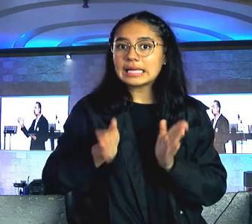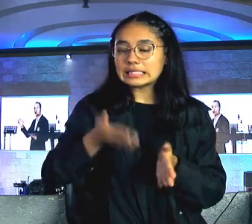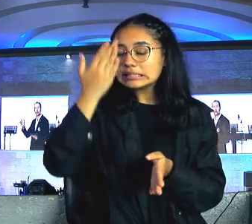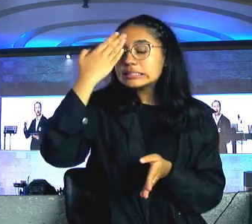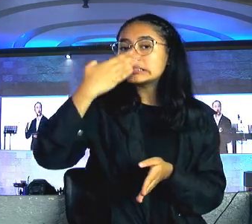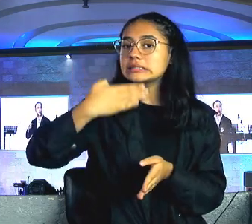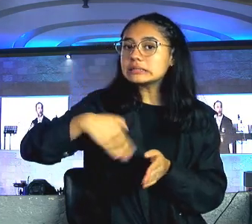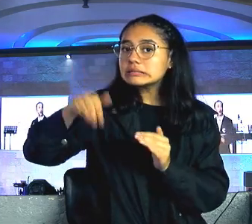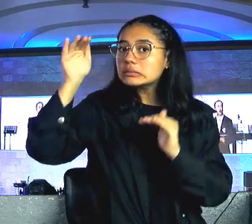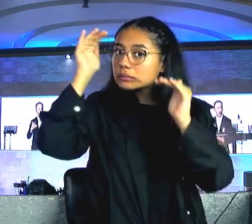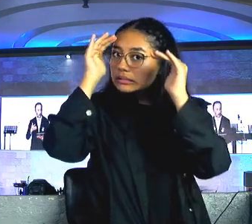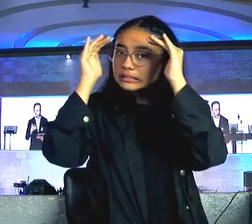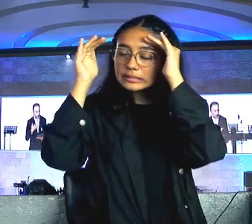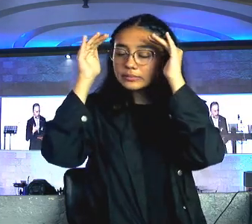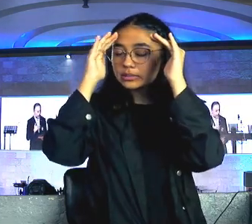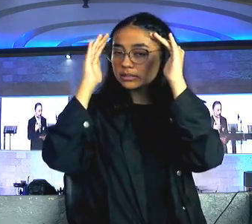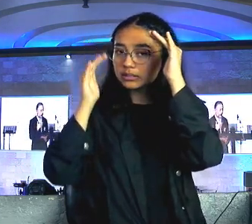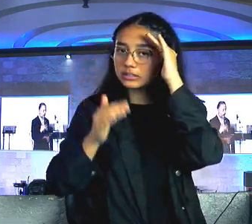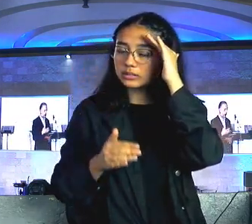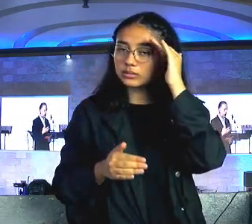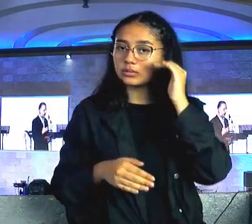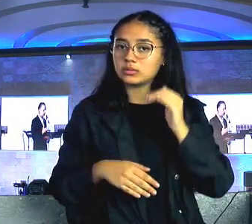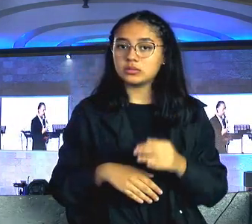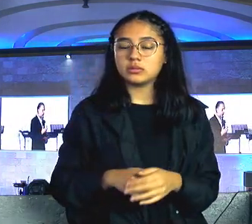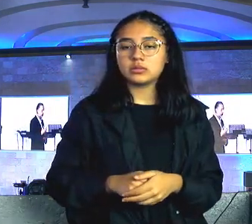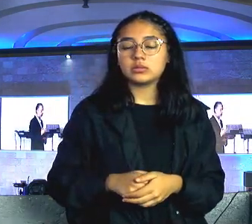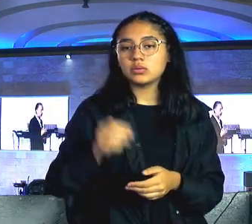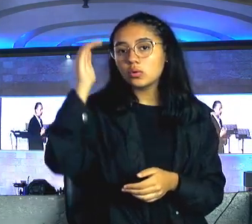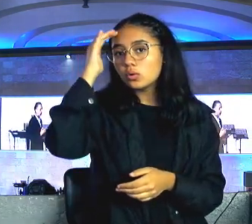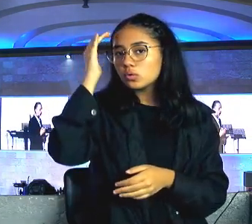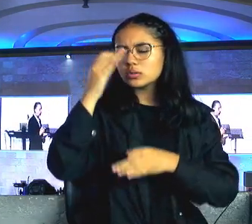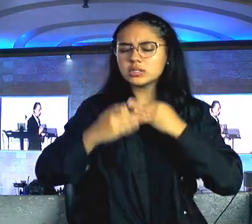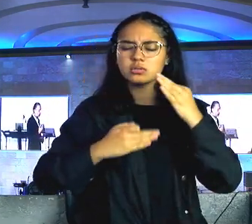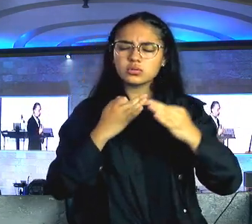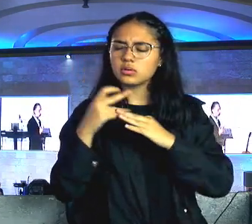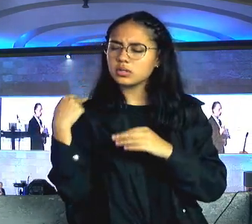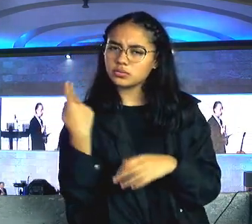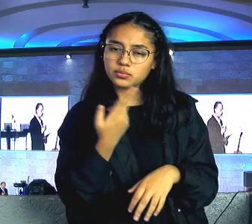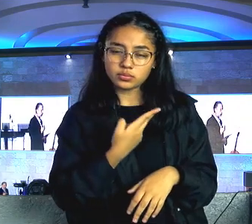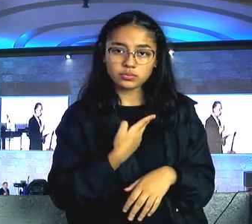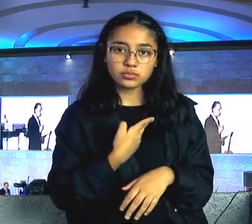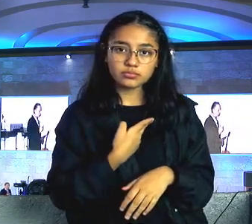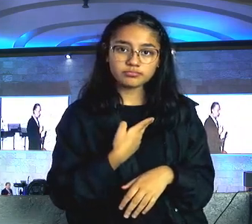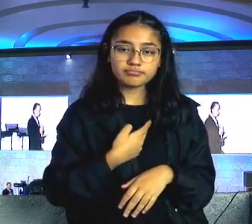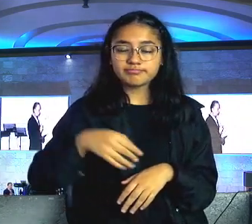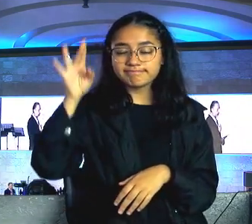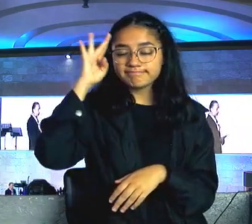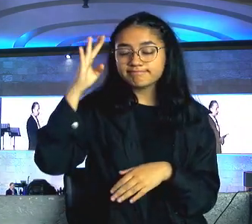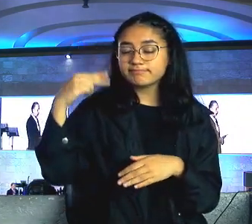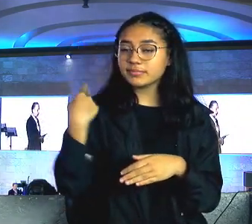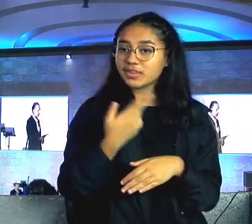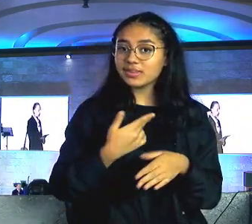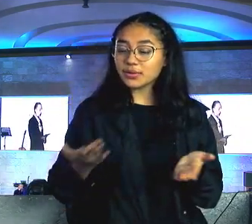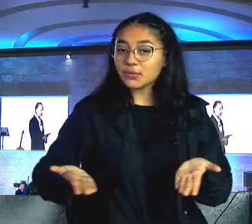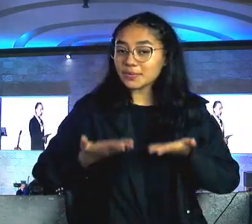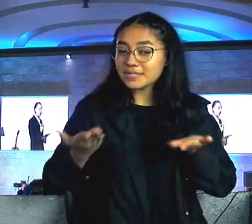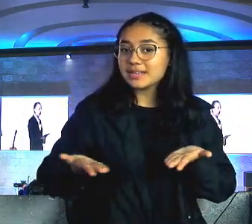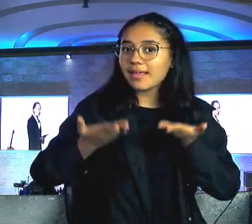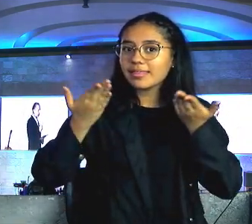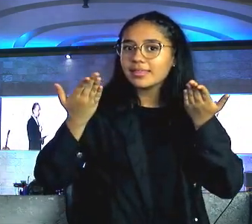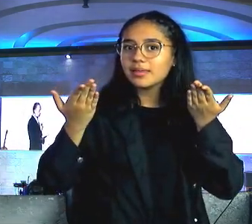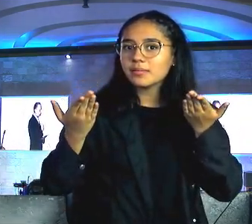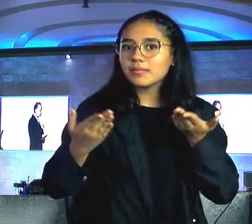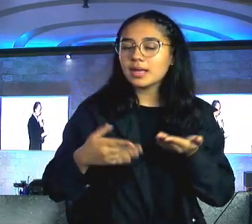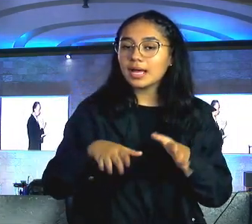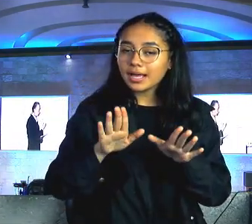conoce absolutamente todo de ti y de mí. Por eso el Señor Jesús nos anima: atrévete a